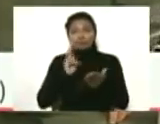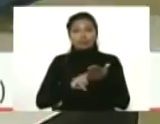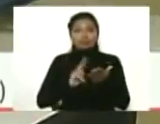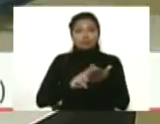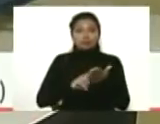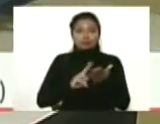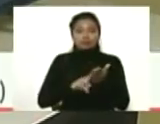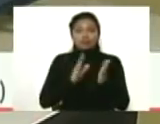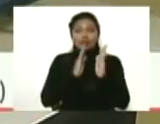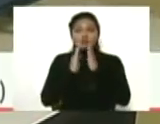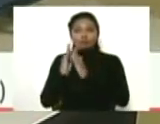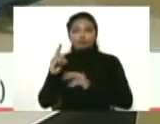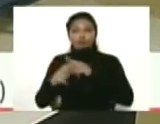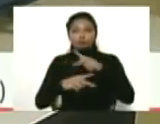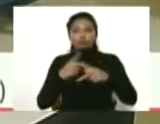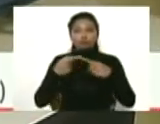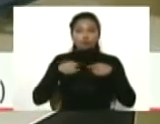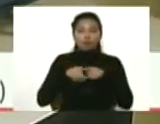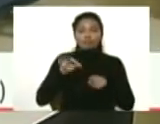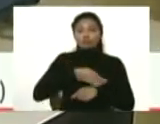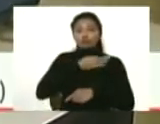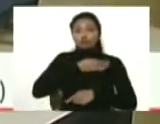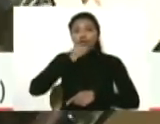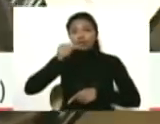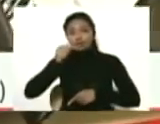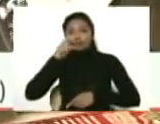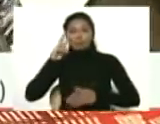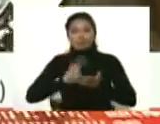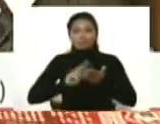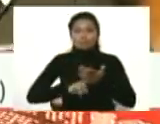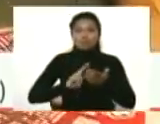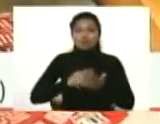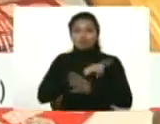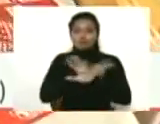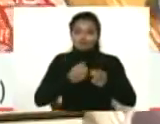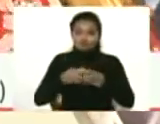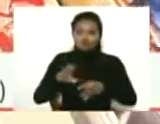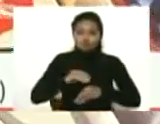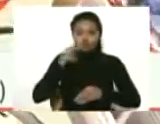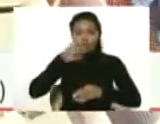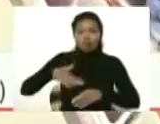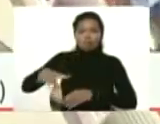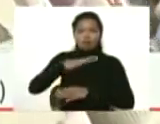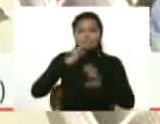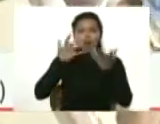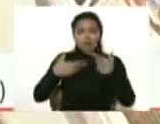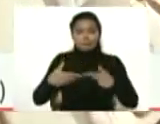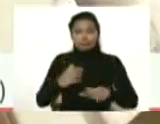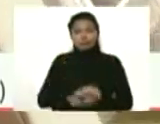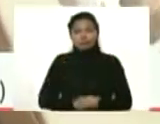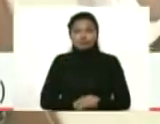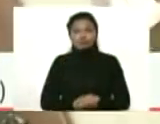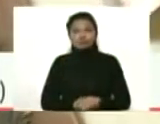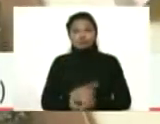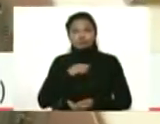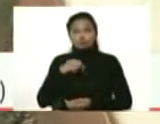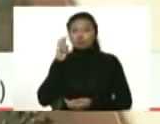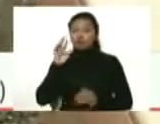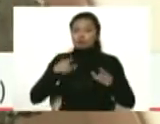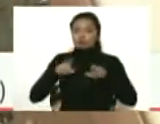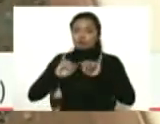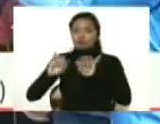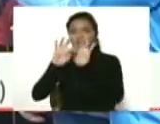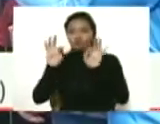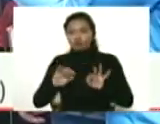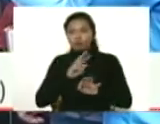la construcción del socialismo cierto, del empoderamiento del pueblo en las empresas. Yo creo que esto es una figura que hay que